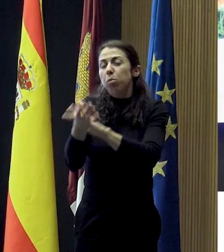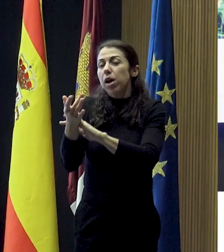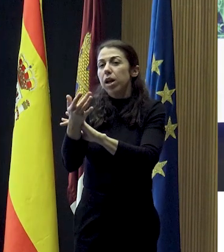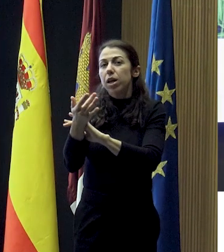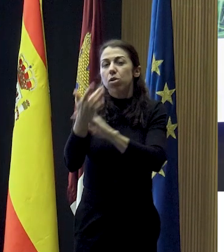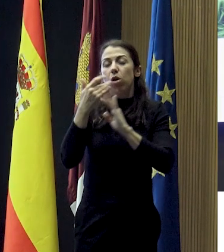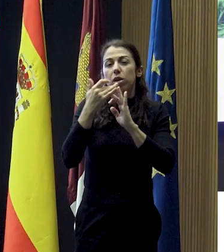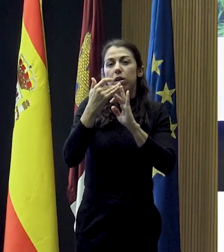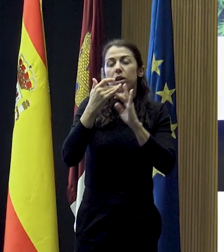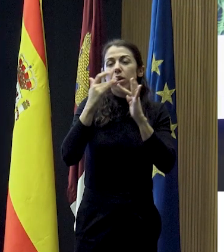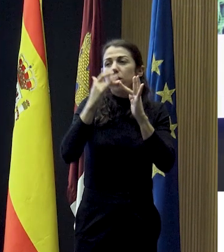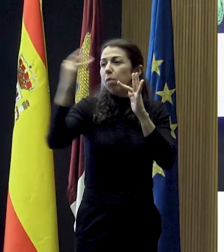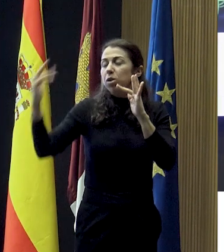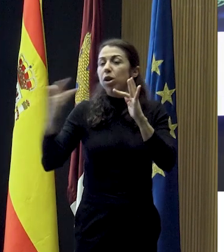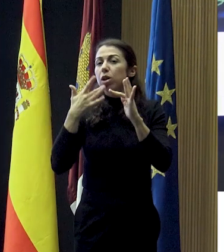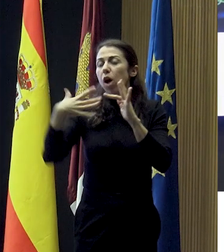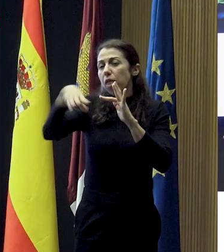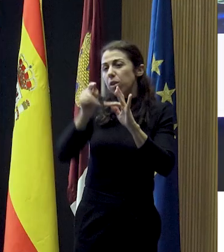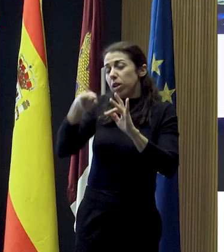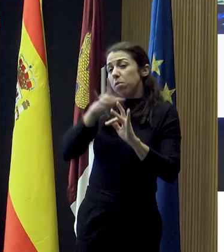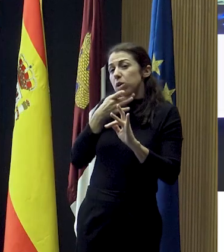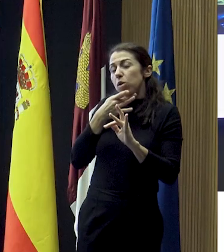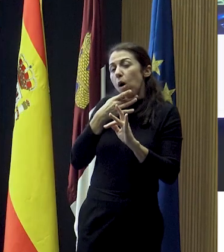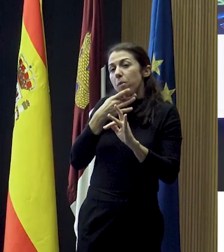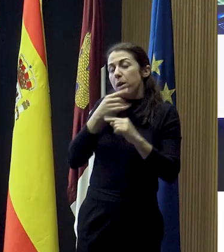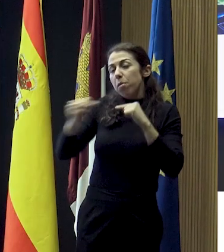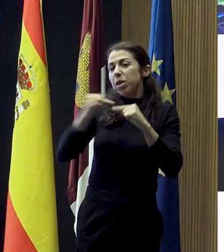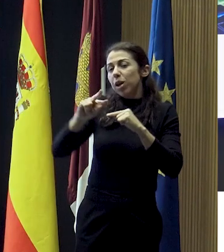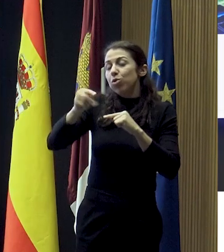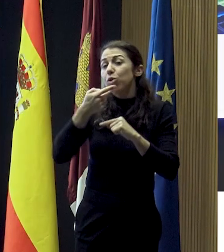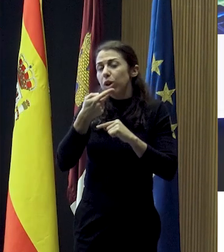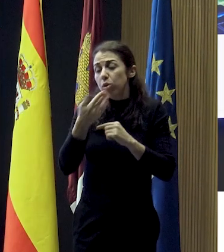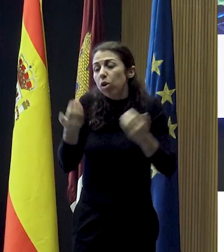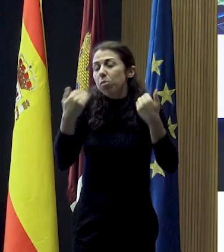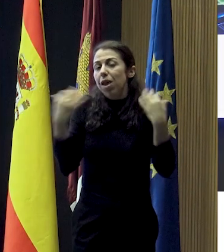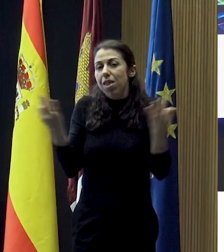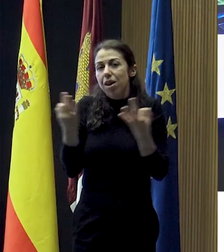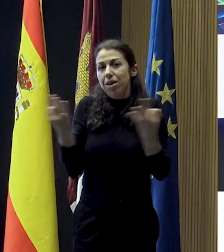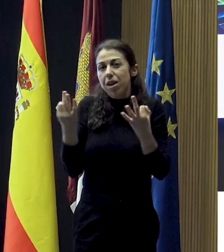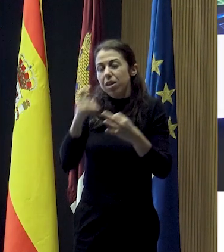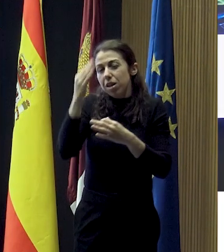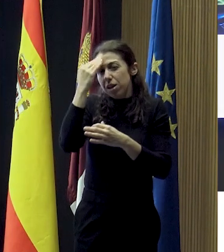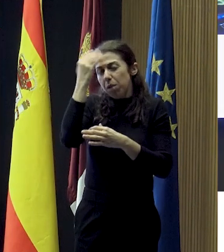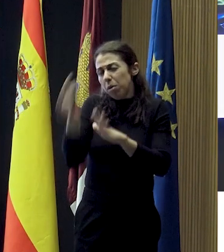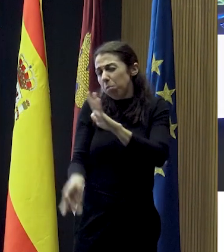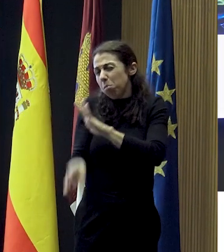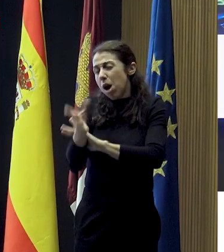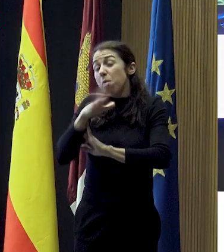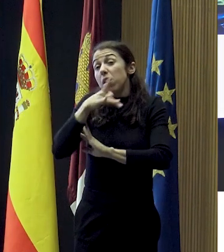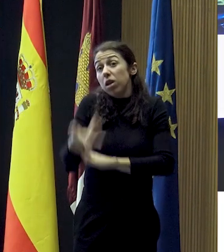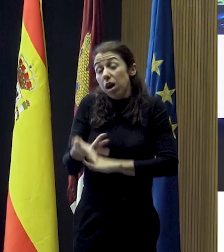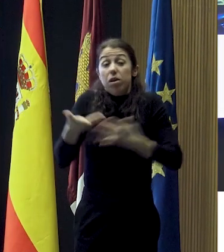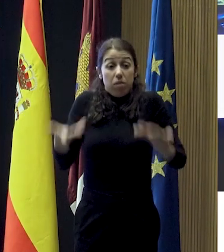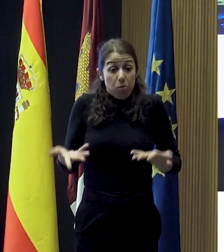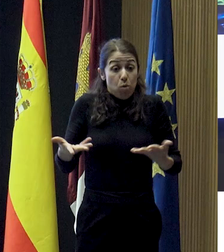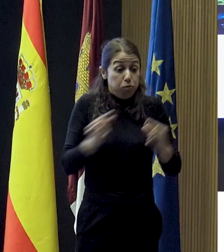neurotransmisores, y son receptores, y son segundos mensajeros que son los responsables de generar esas nuevas memorias. Así que ahí estamos,